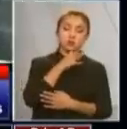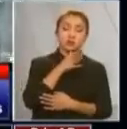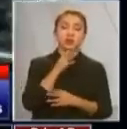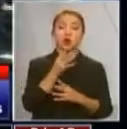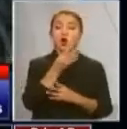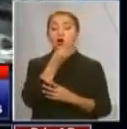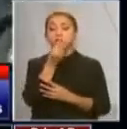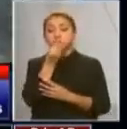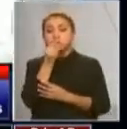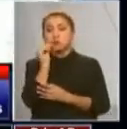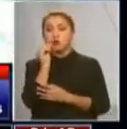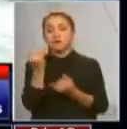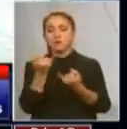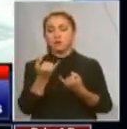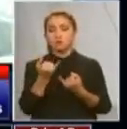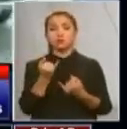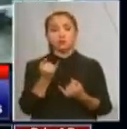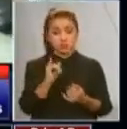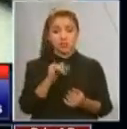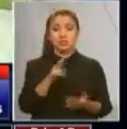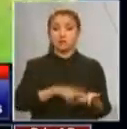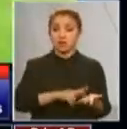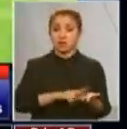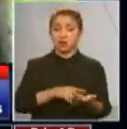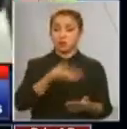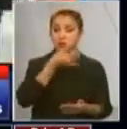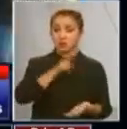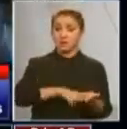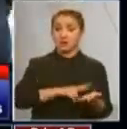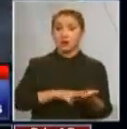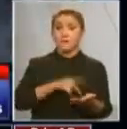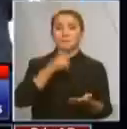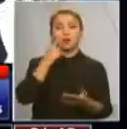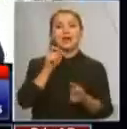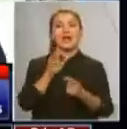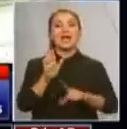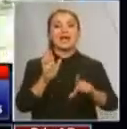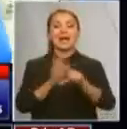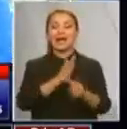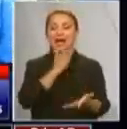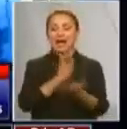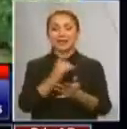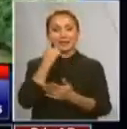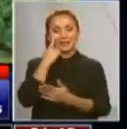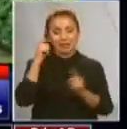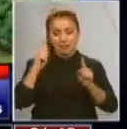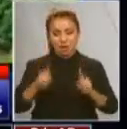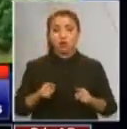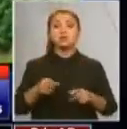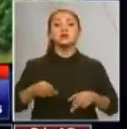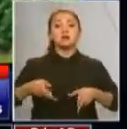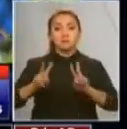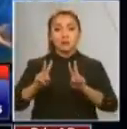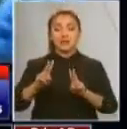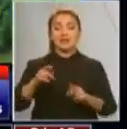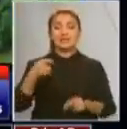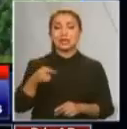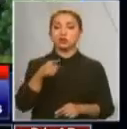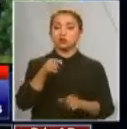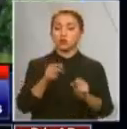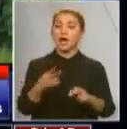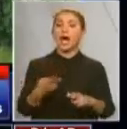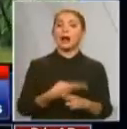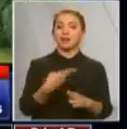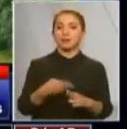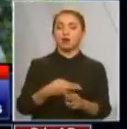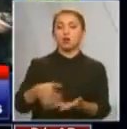Bueno, míralo como quiera, sí, yo lo reconozco. Pero era legal. Hasta el día de hoy se permite en el Senado que tú puedas